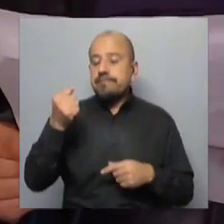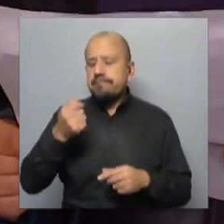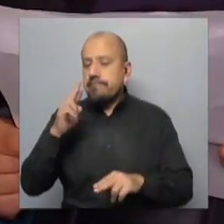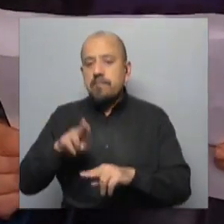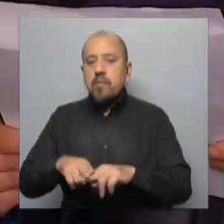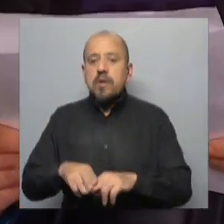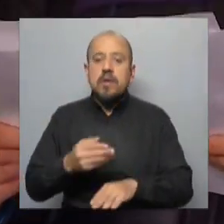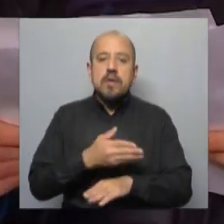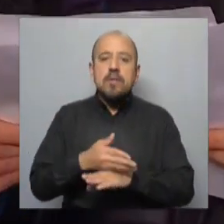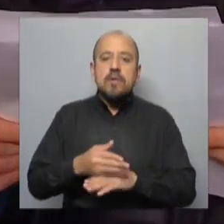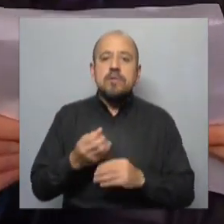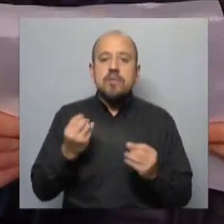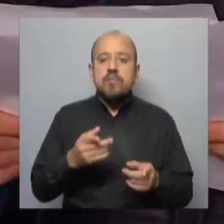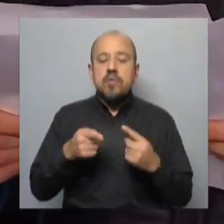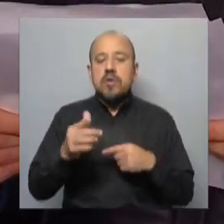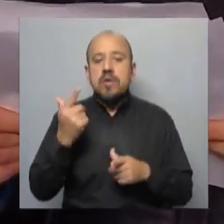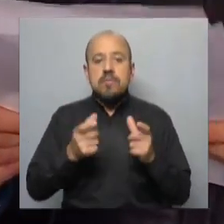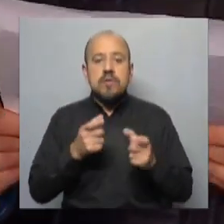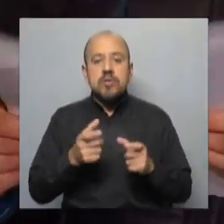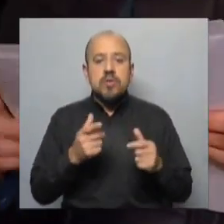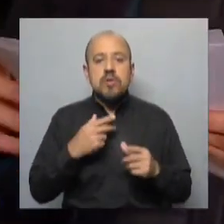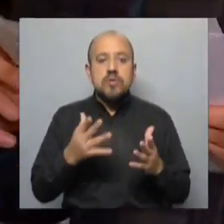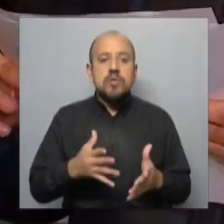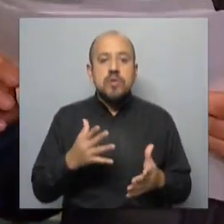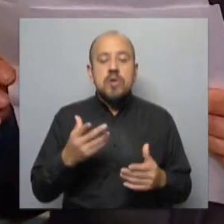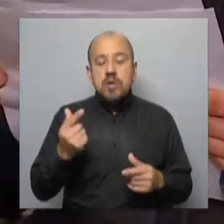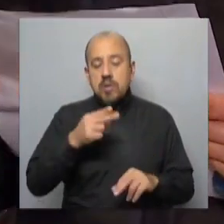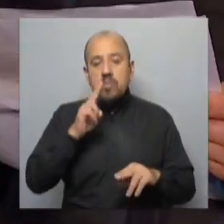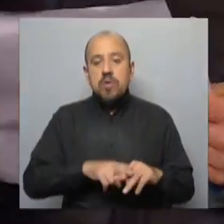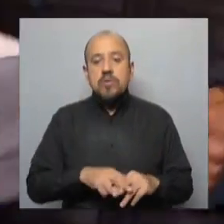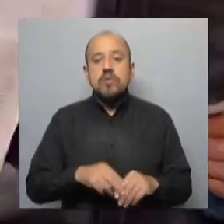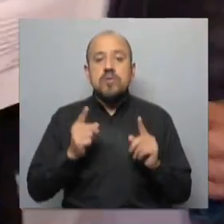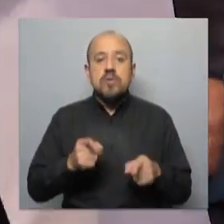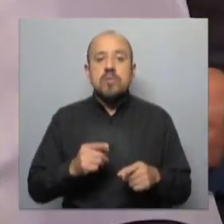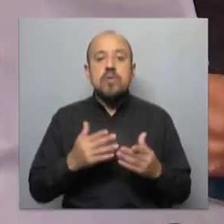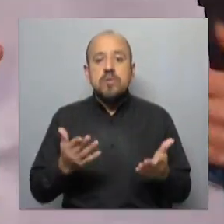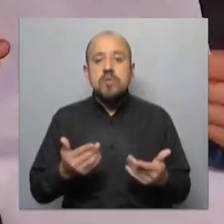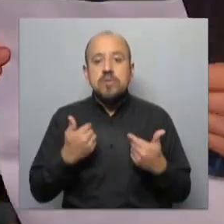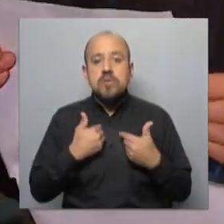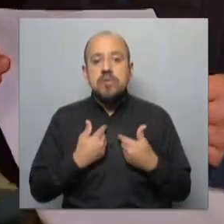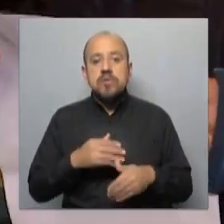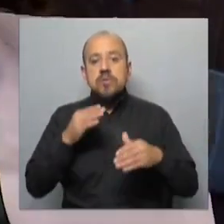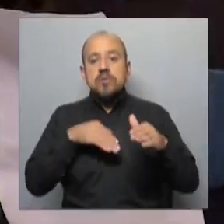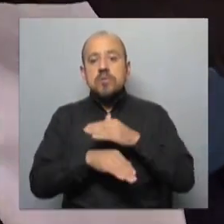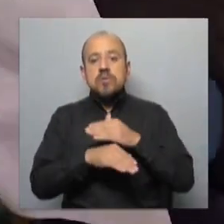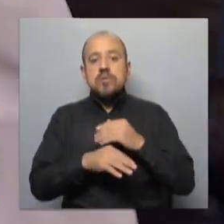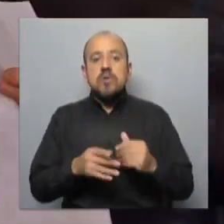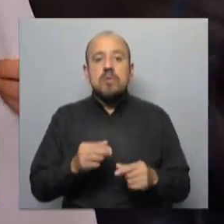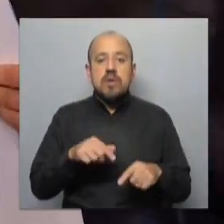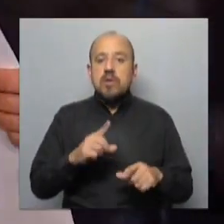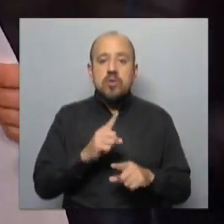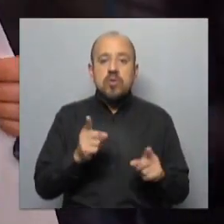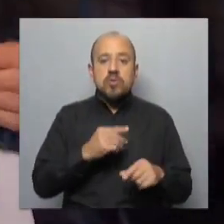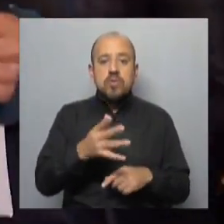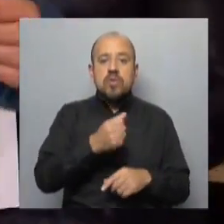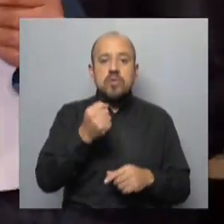tiempo después porque los feminicidas no les basta con arrebatarnos la vida sino que también esconden nuestros cuerpos para escapar impunemente